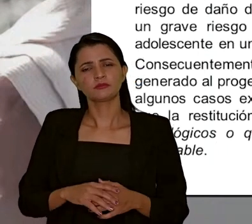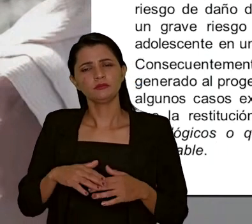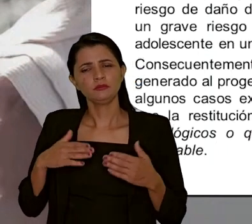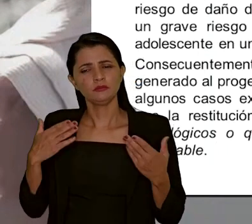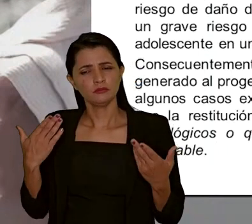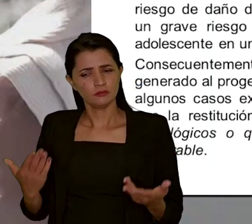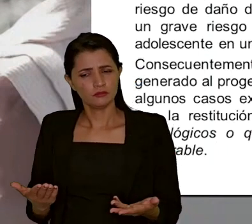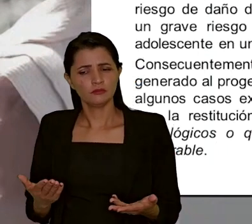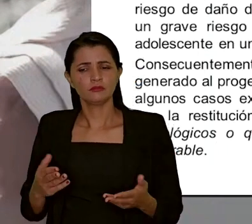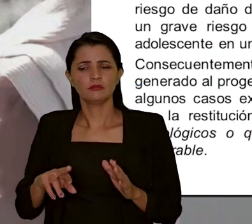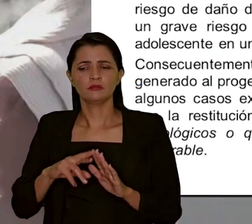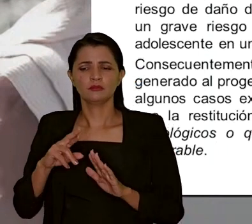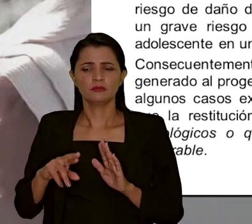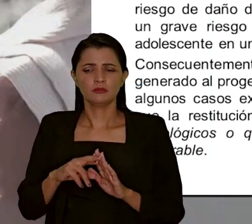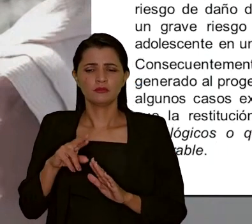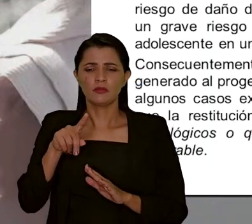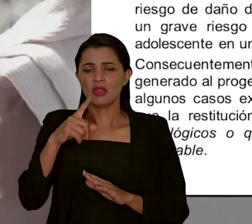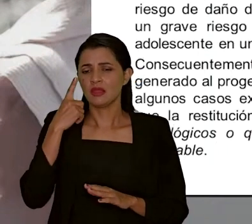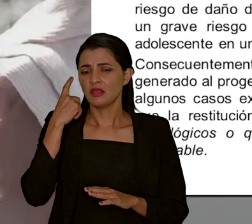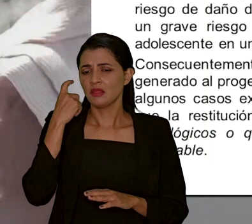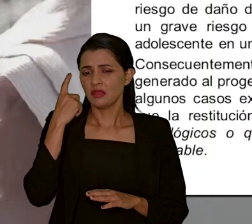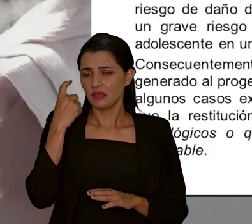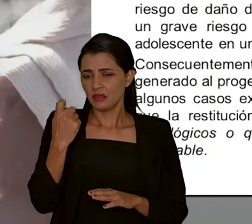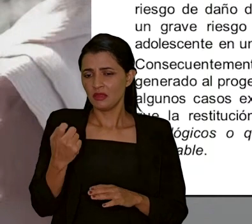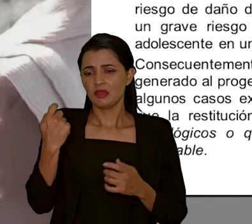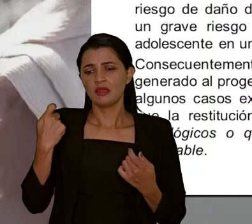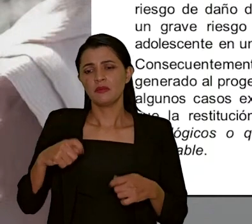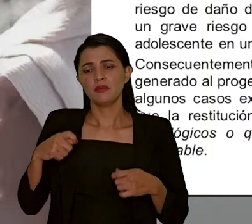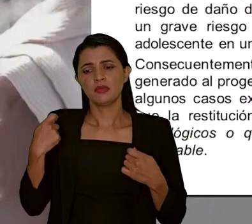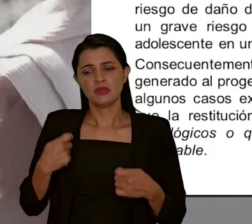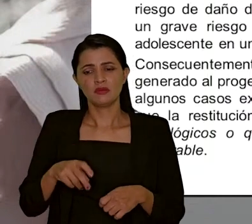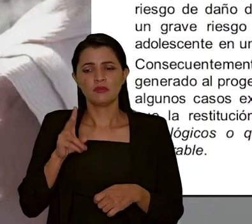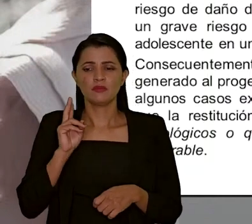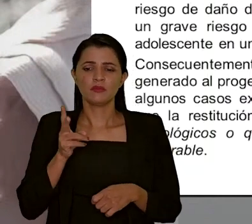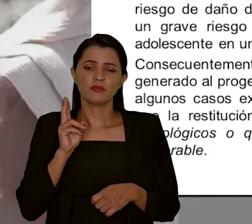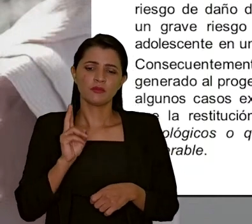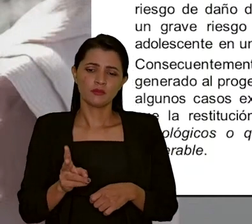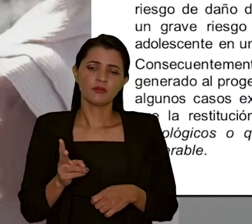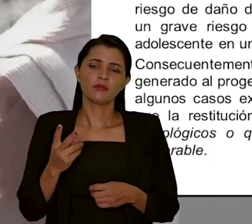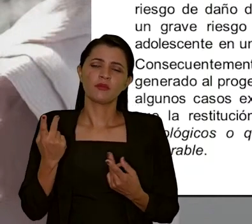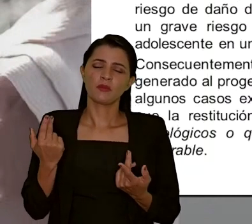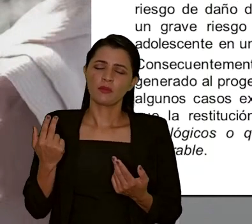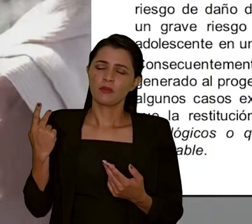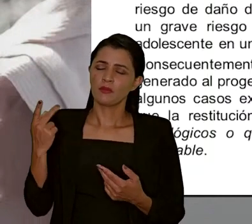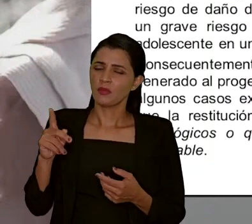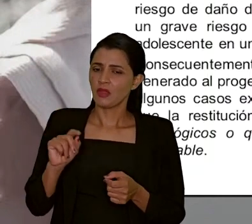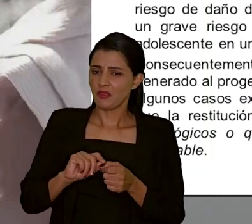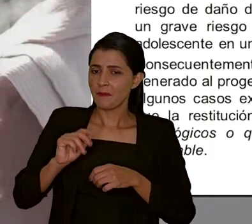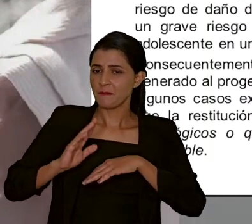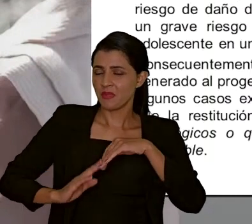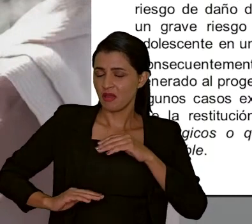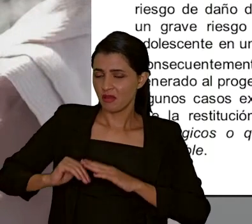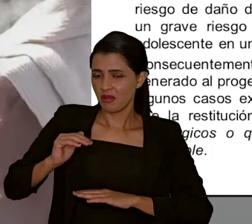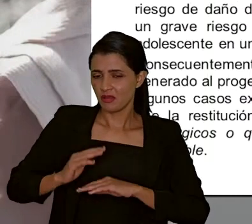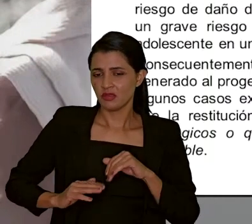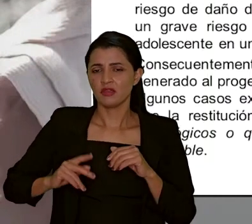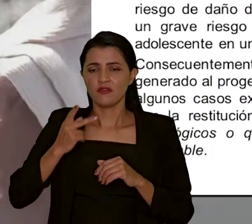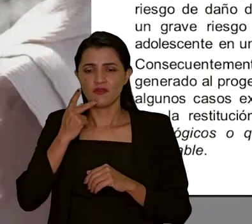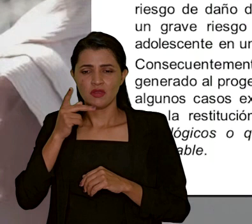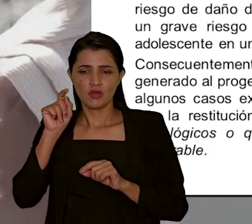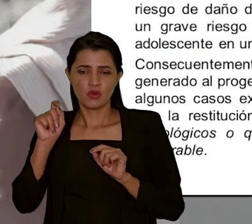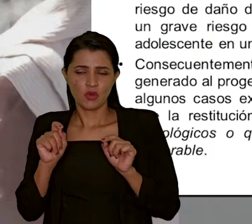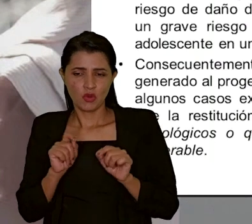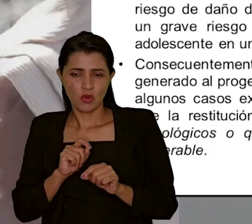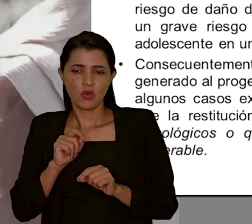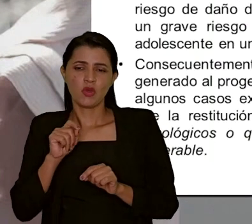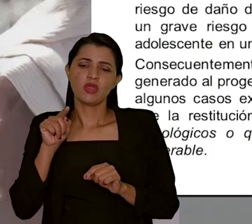muy interesante. Precisa el grave riesgo conforme la guía de buenas prácticas. Y dice, la excepción del artículo 13d no